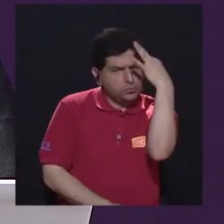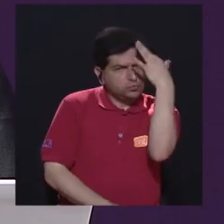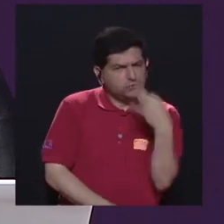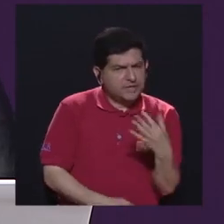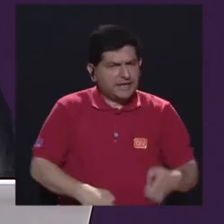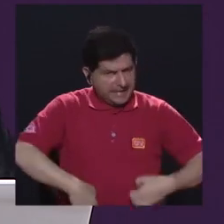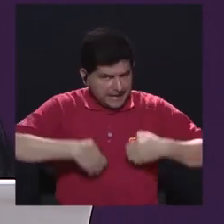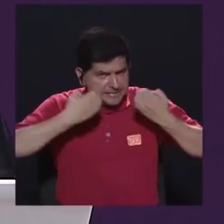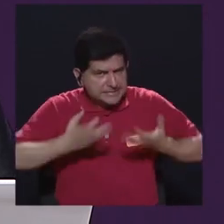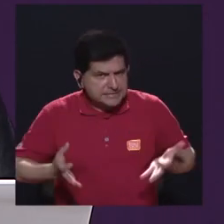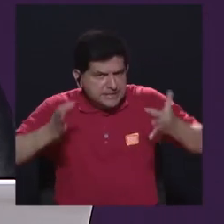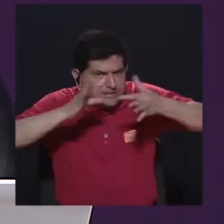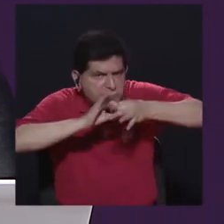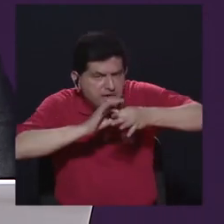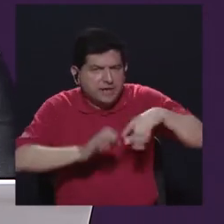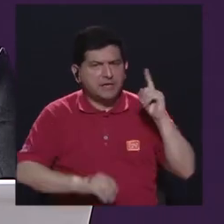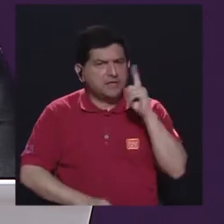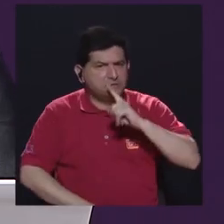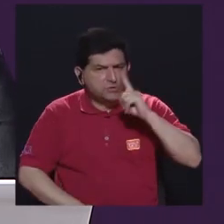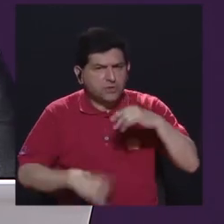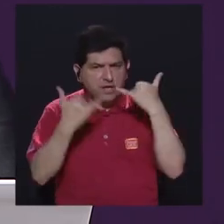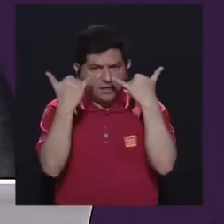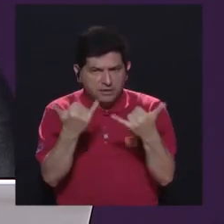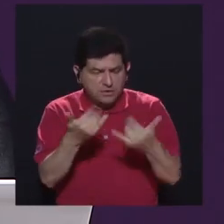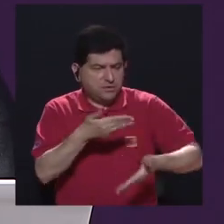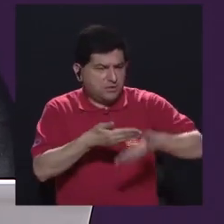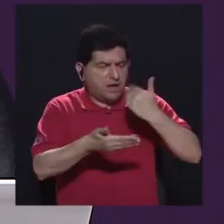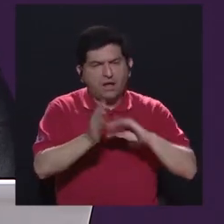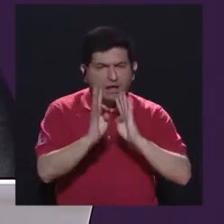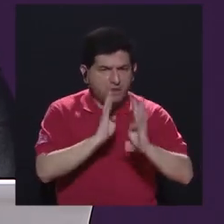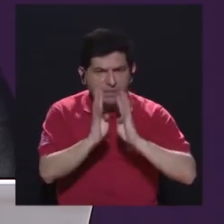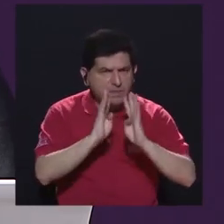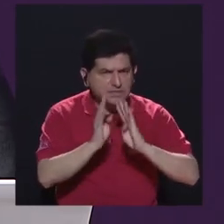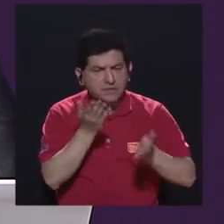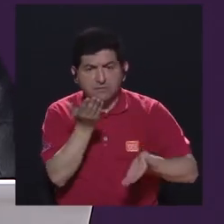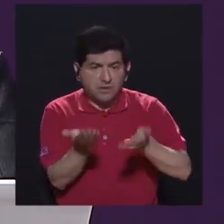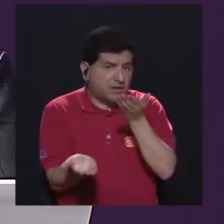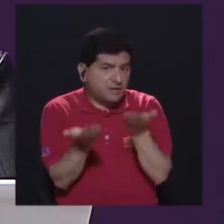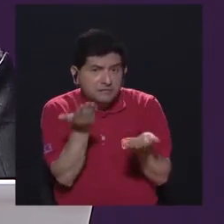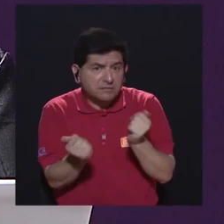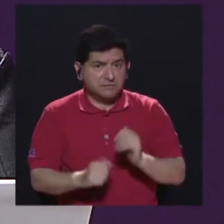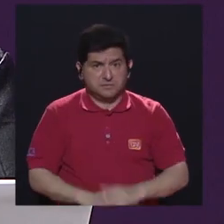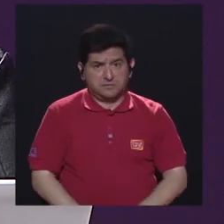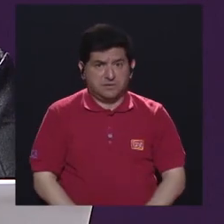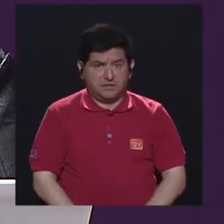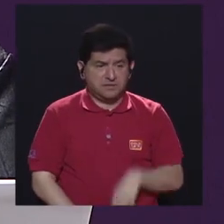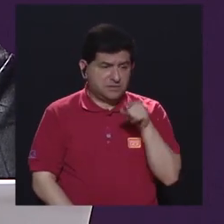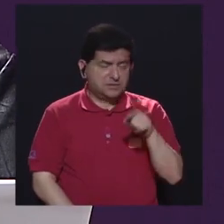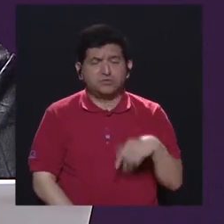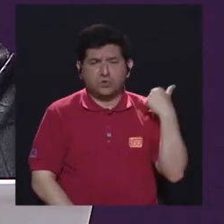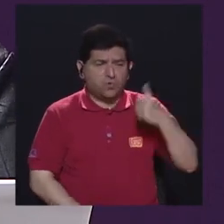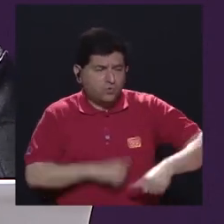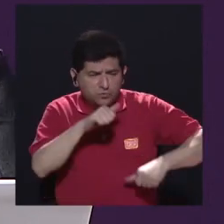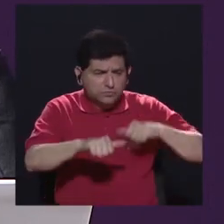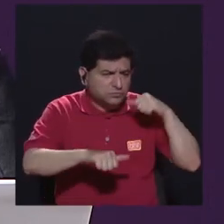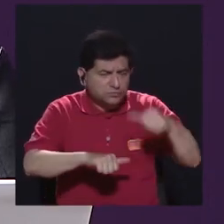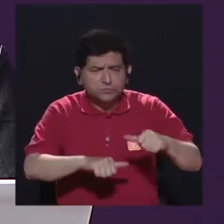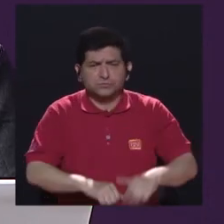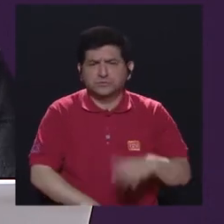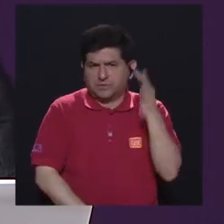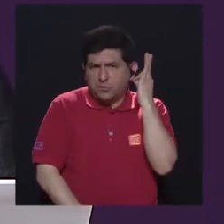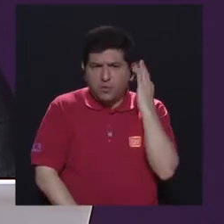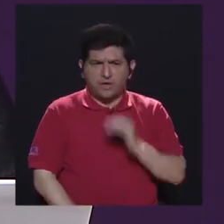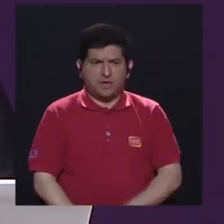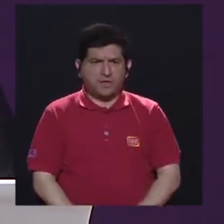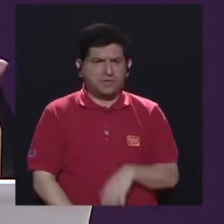que hay, ¿verdad?, en torno a la prostitución? Ya lo veníamos hablando un poco con los feminismos, ¿verdad? Entonces, ¿cómo